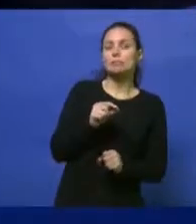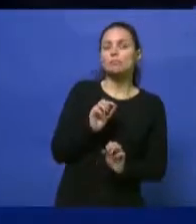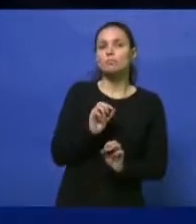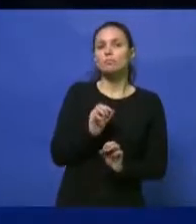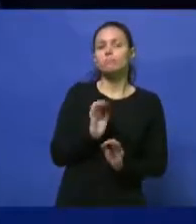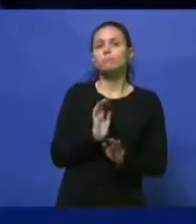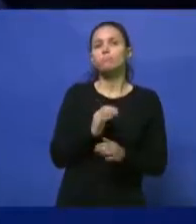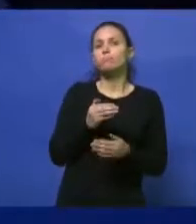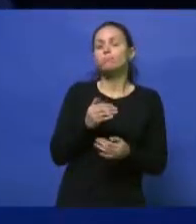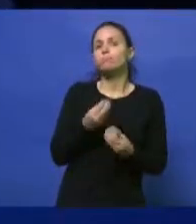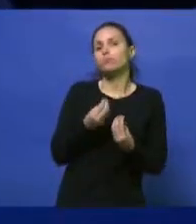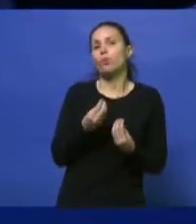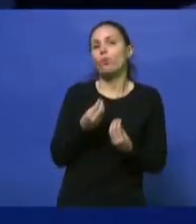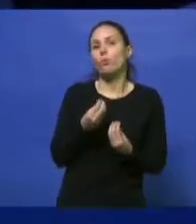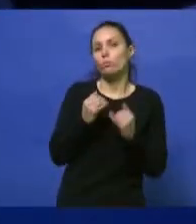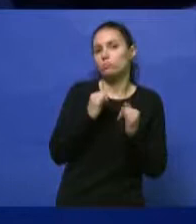¿cómo lo puedo decir? No diría que,